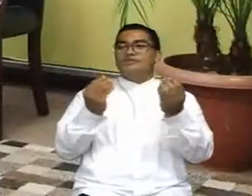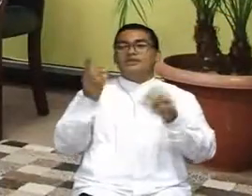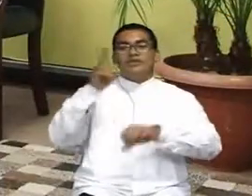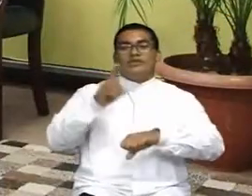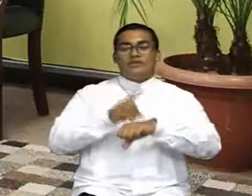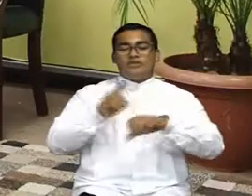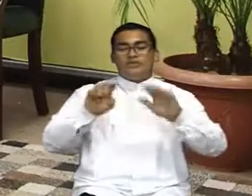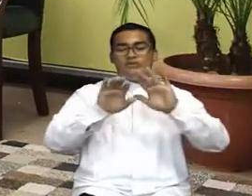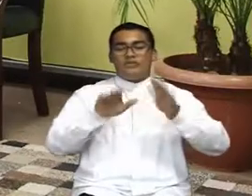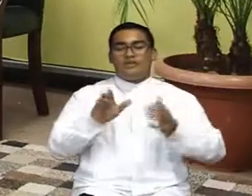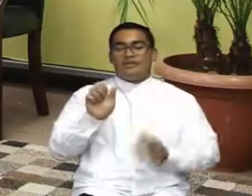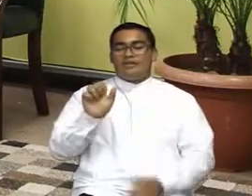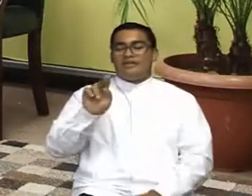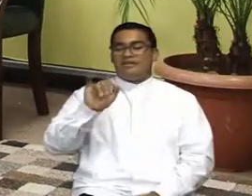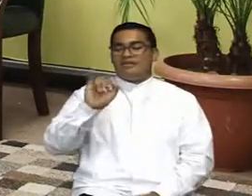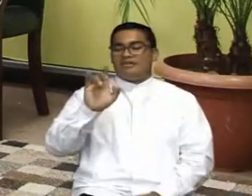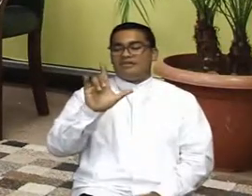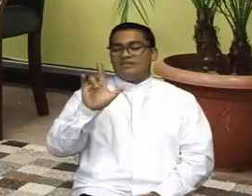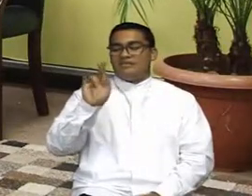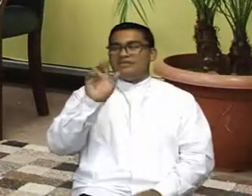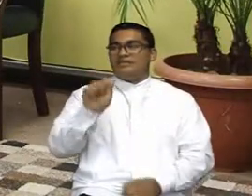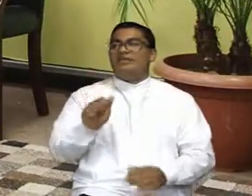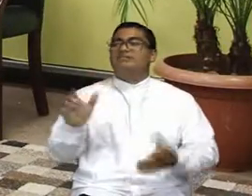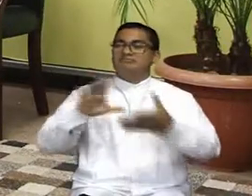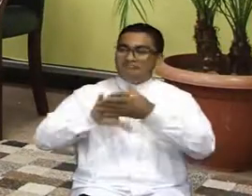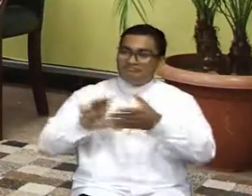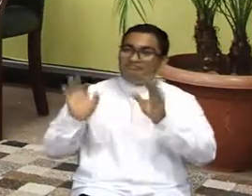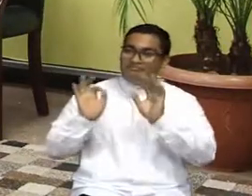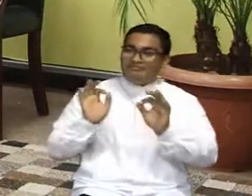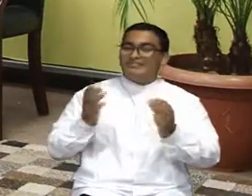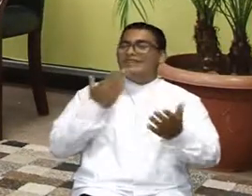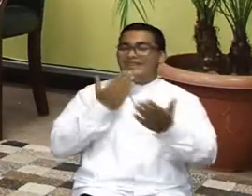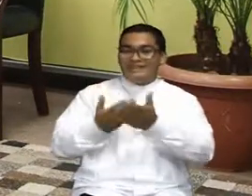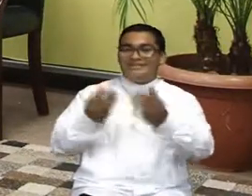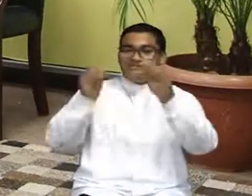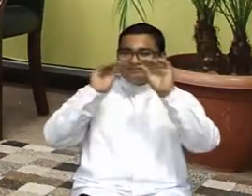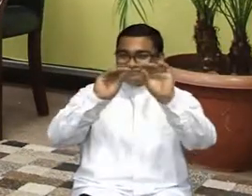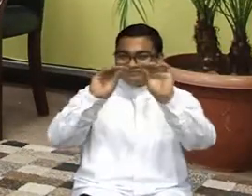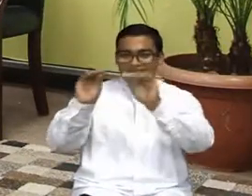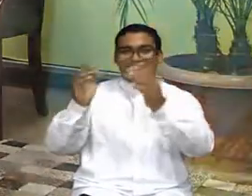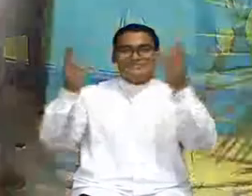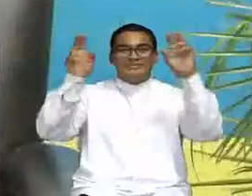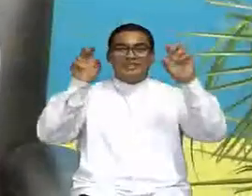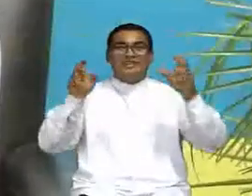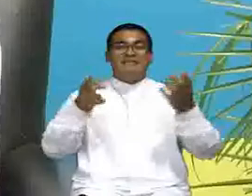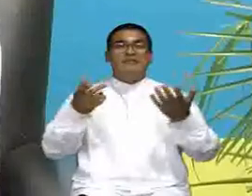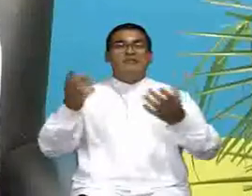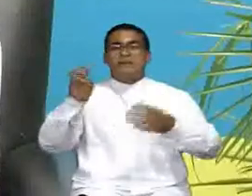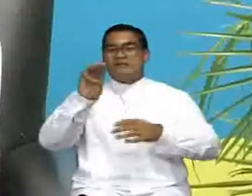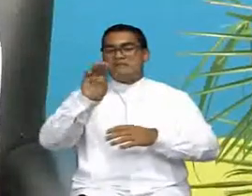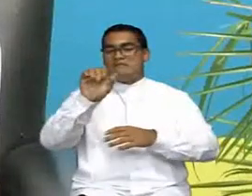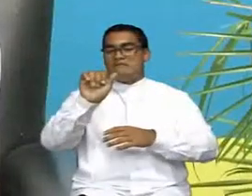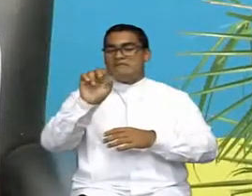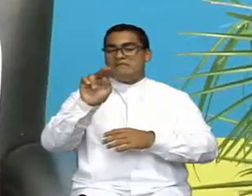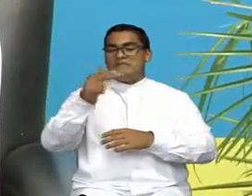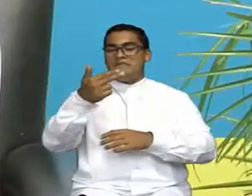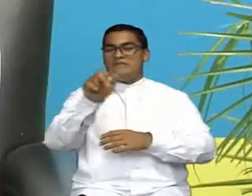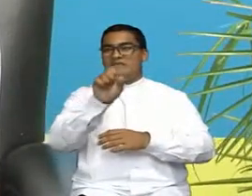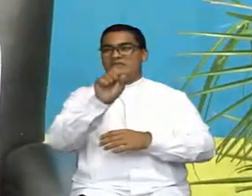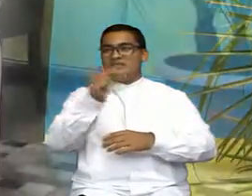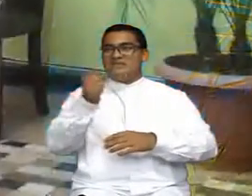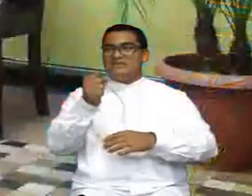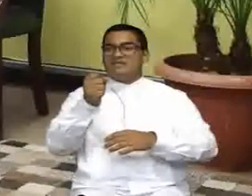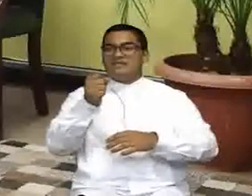Real, por su valioso tiempo y habernos enseñado sobre a la orden este padecimiento que es muy frecuente en la